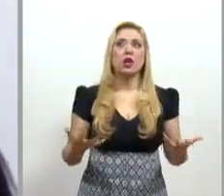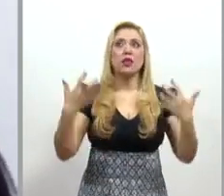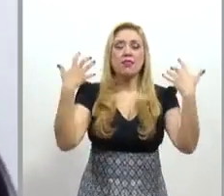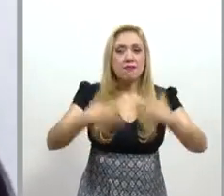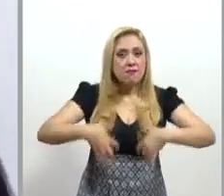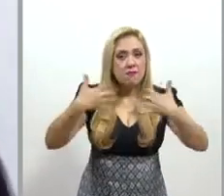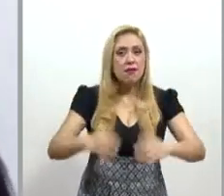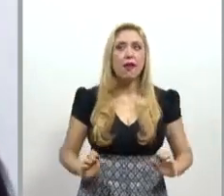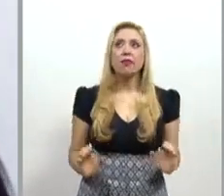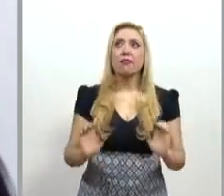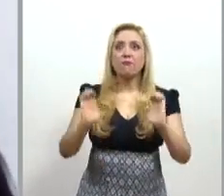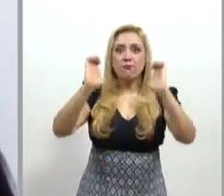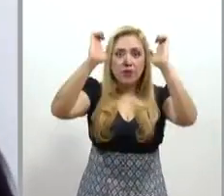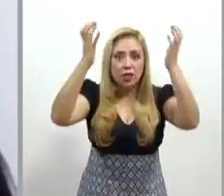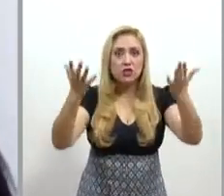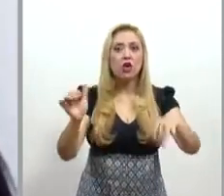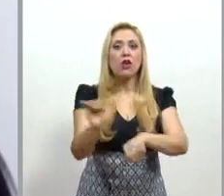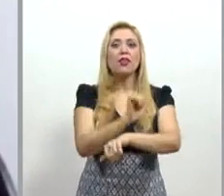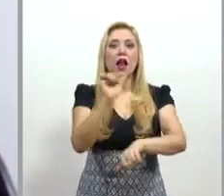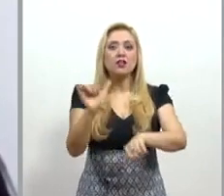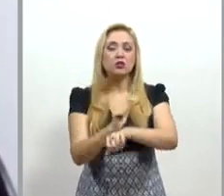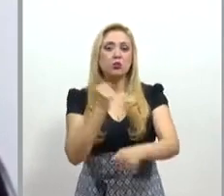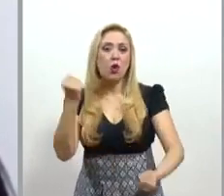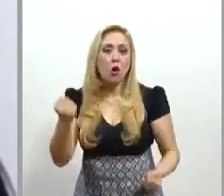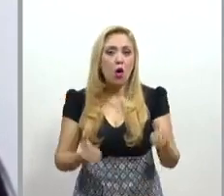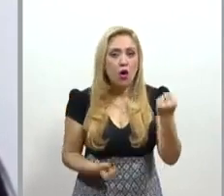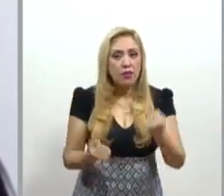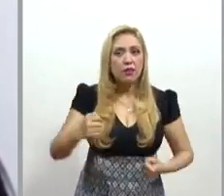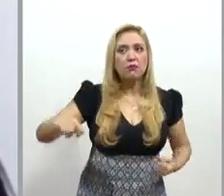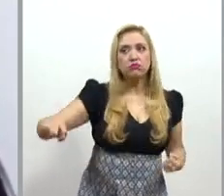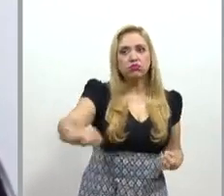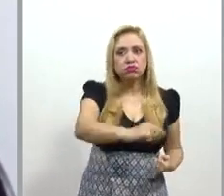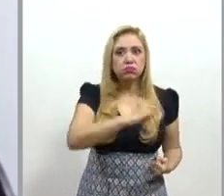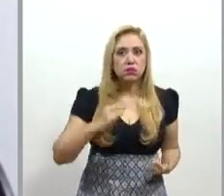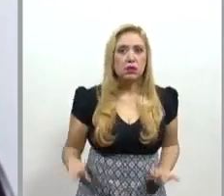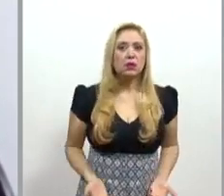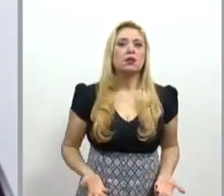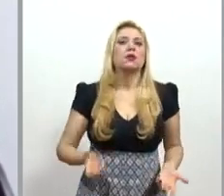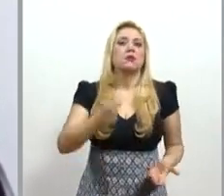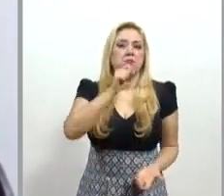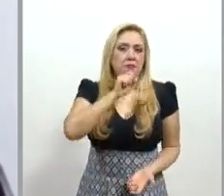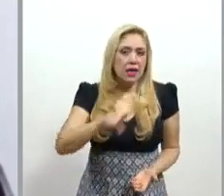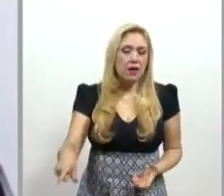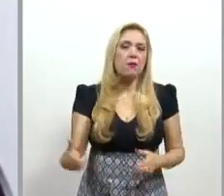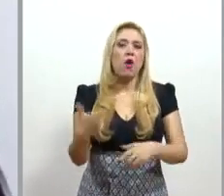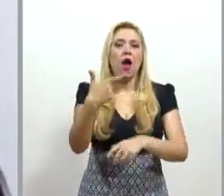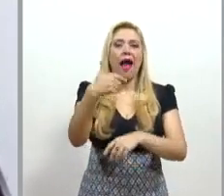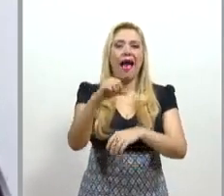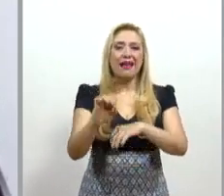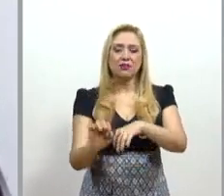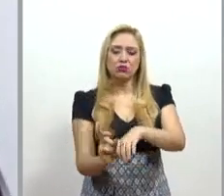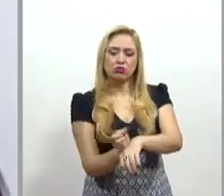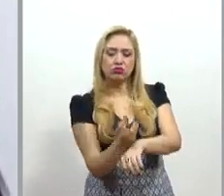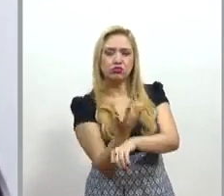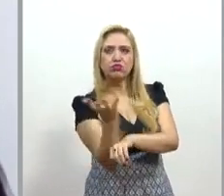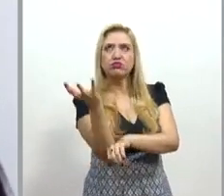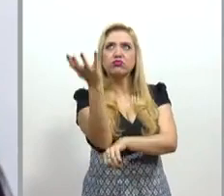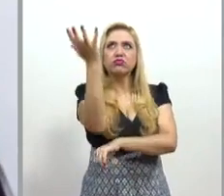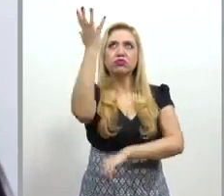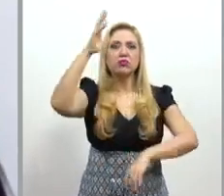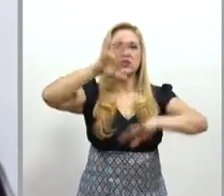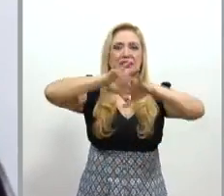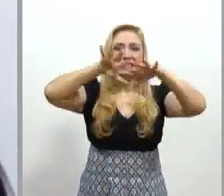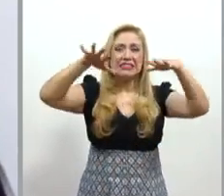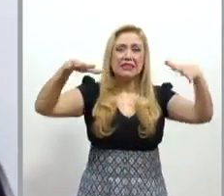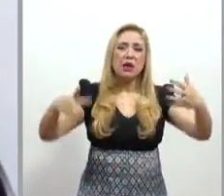edificios, como lo venía mencionando, también se encuentran las principales emisiones de gases de efecto invernadero. Entonces, el